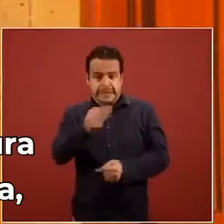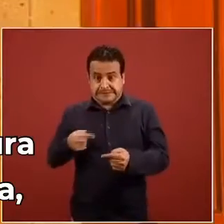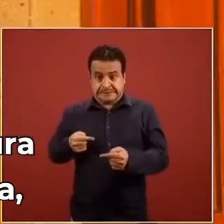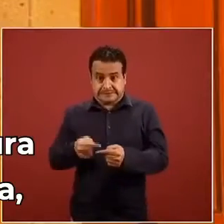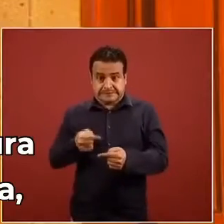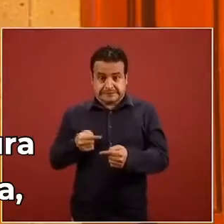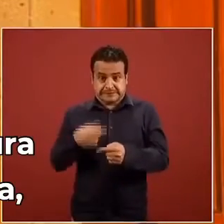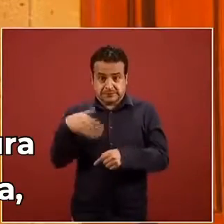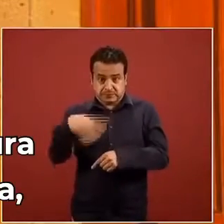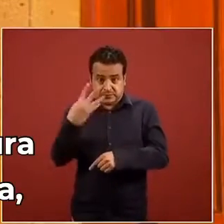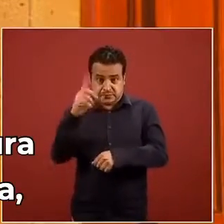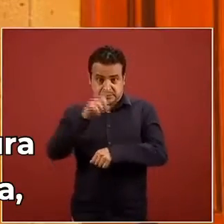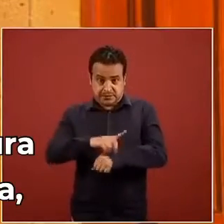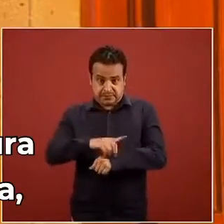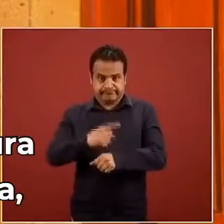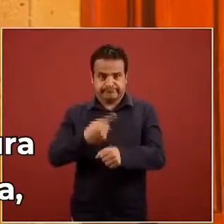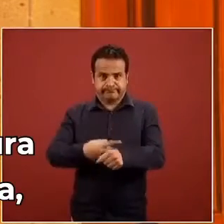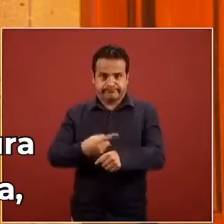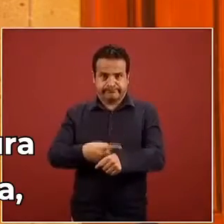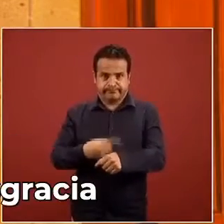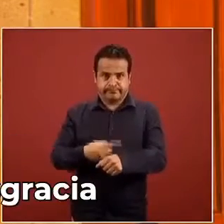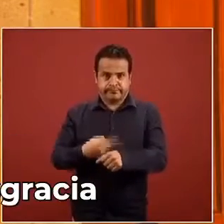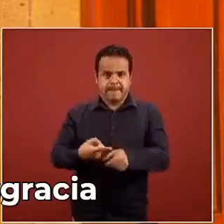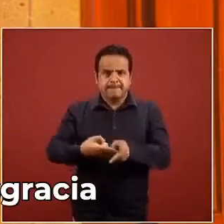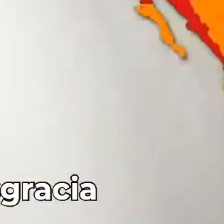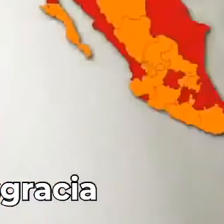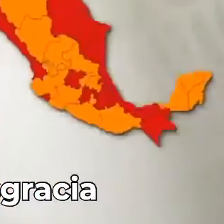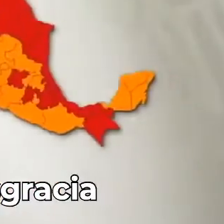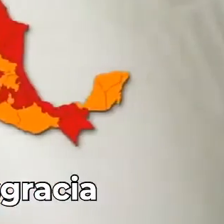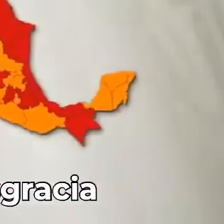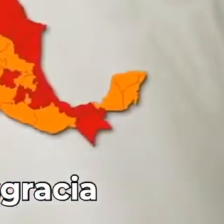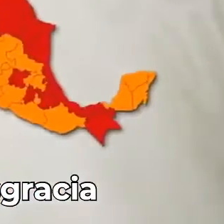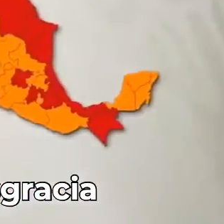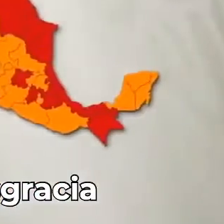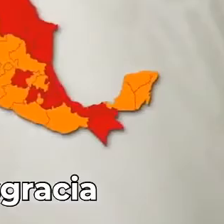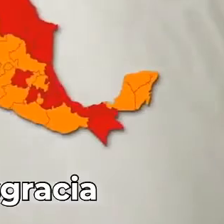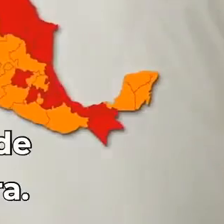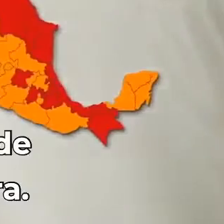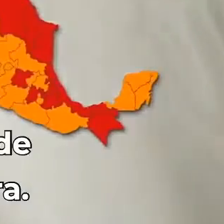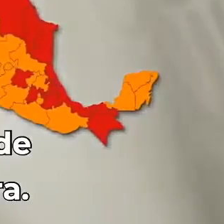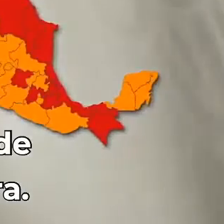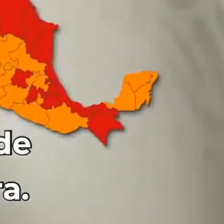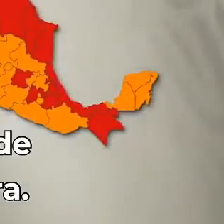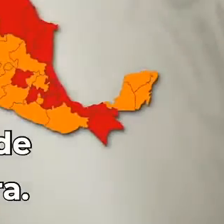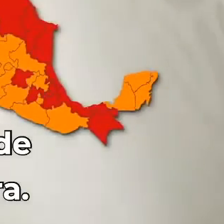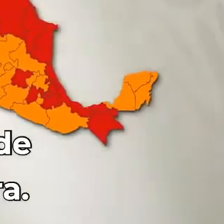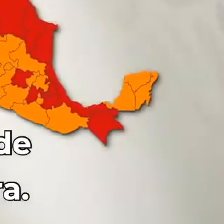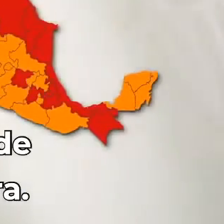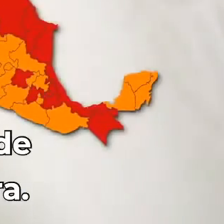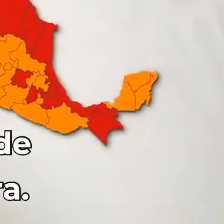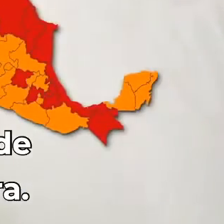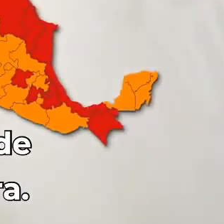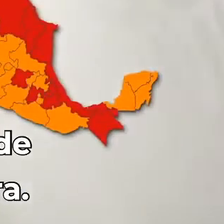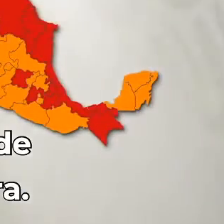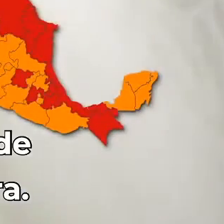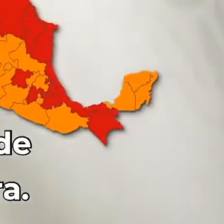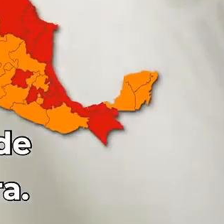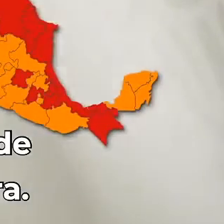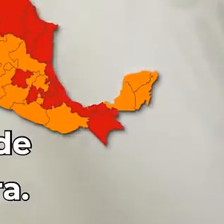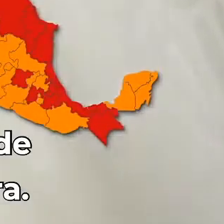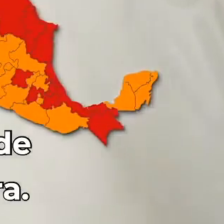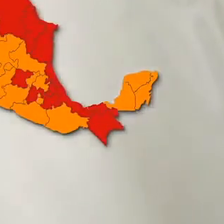recomendando. En abril de 2019 México tuvo el privilegio de ser la sede de la presentación de un informe sobre